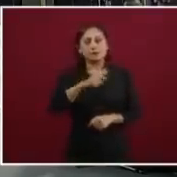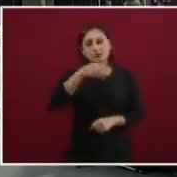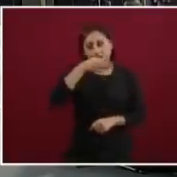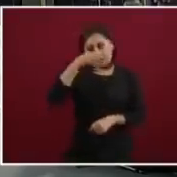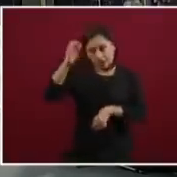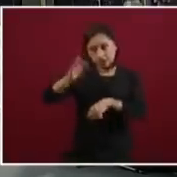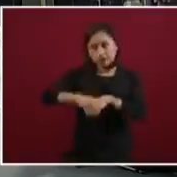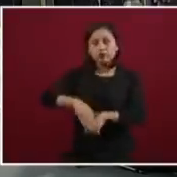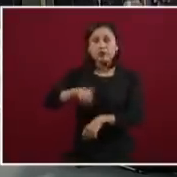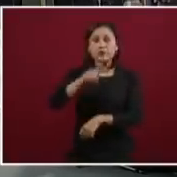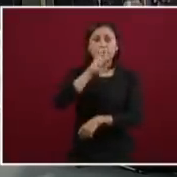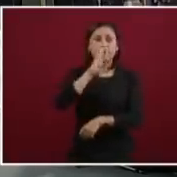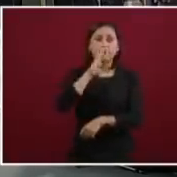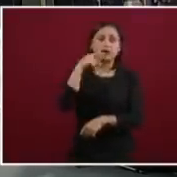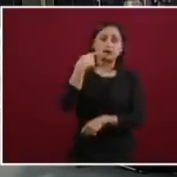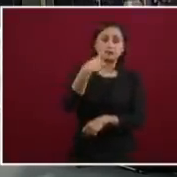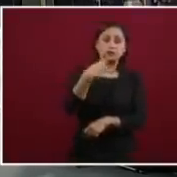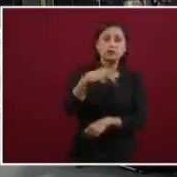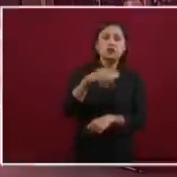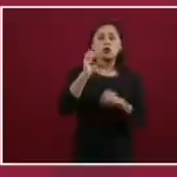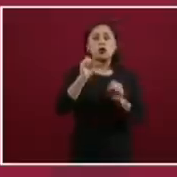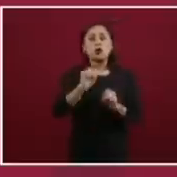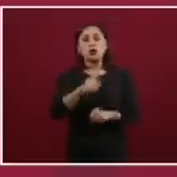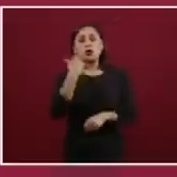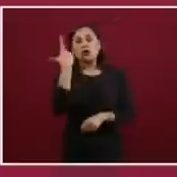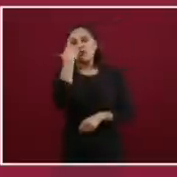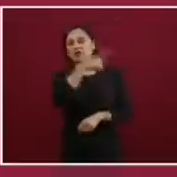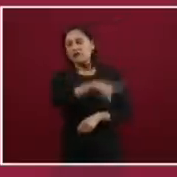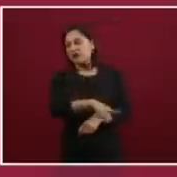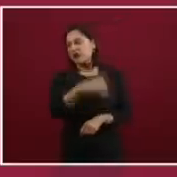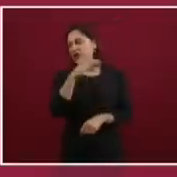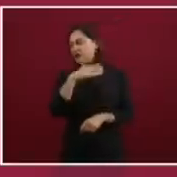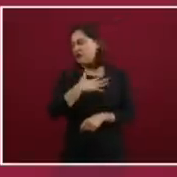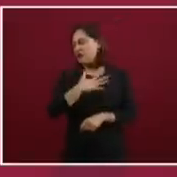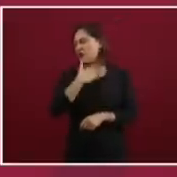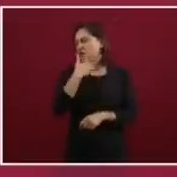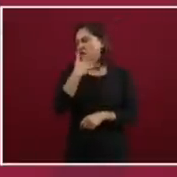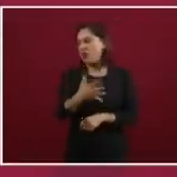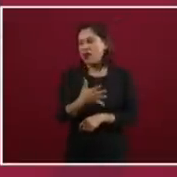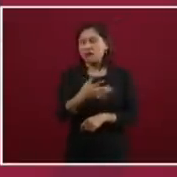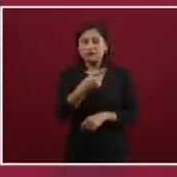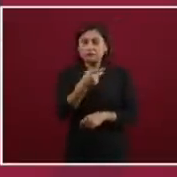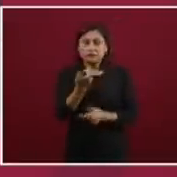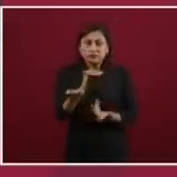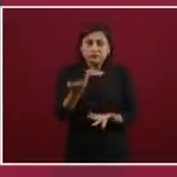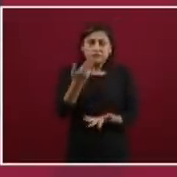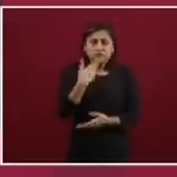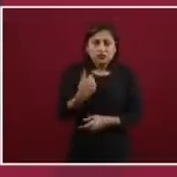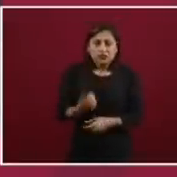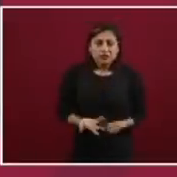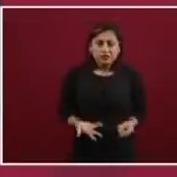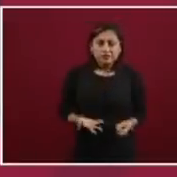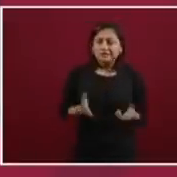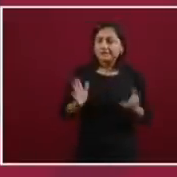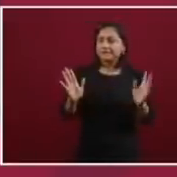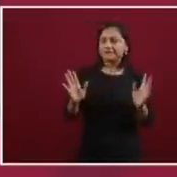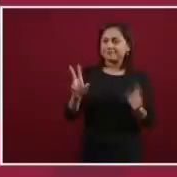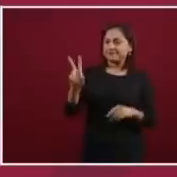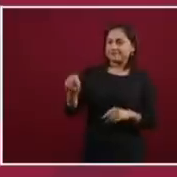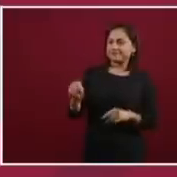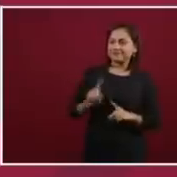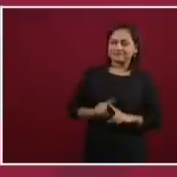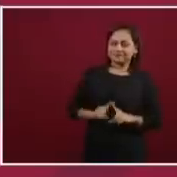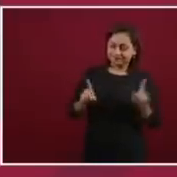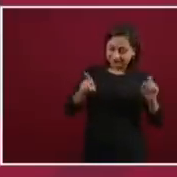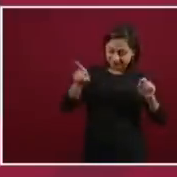alcanza no es así bueno simplifican mucho para